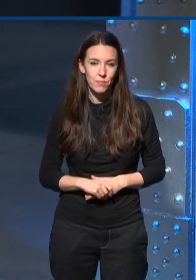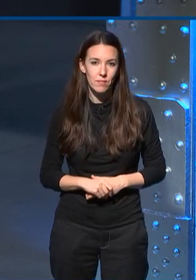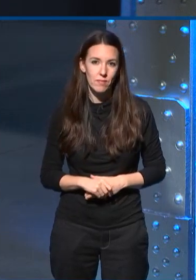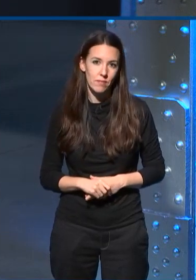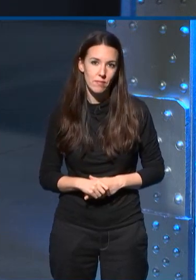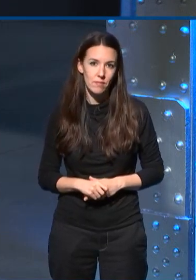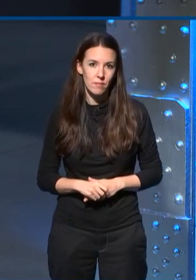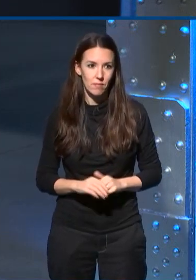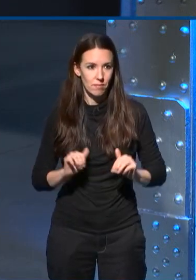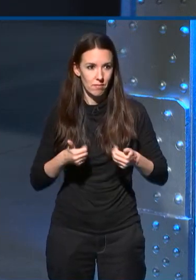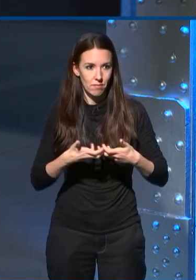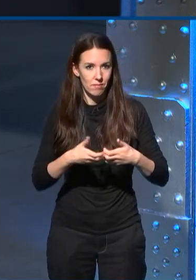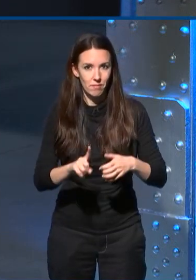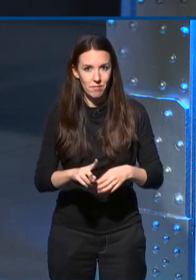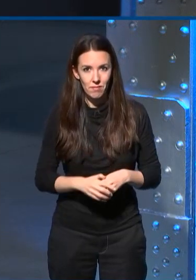No arranca.